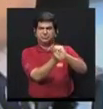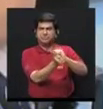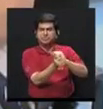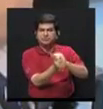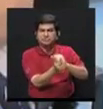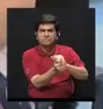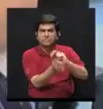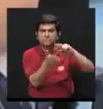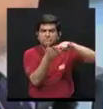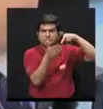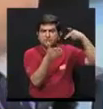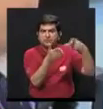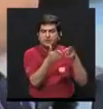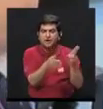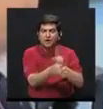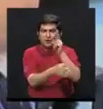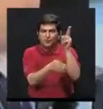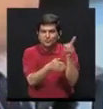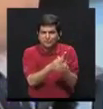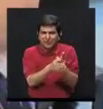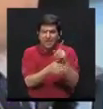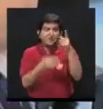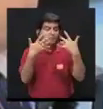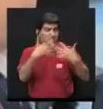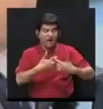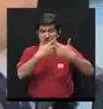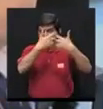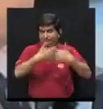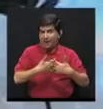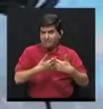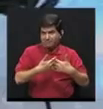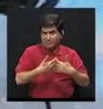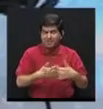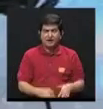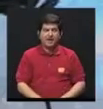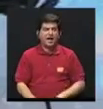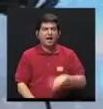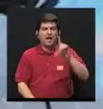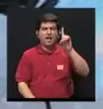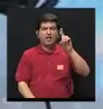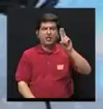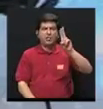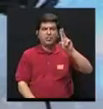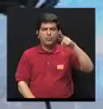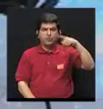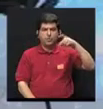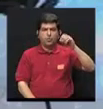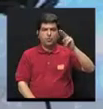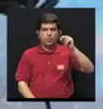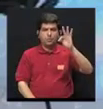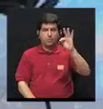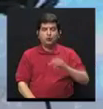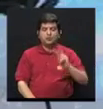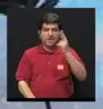significa usar, por ejemplo, hay una fábrica de DuPont, que es la segunda en transgénicos en el mundo, acá